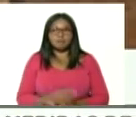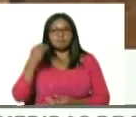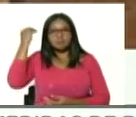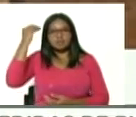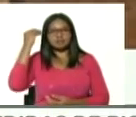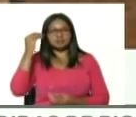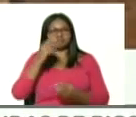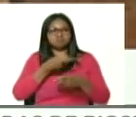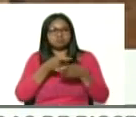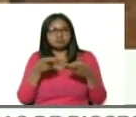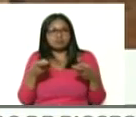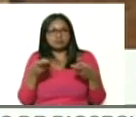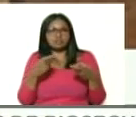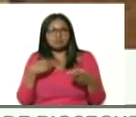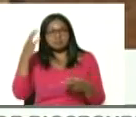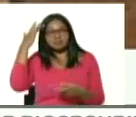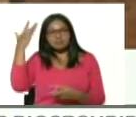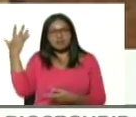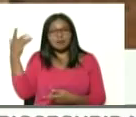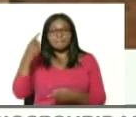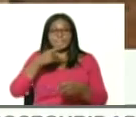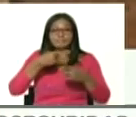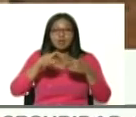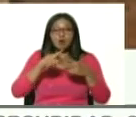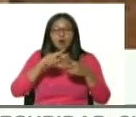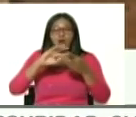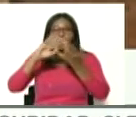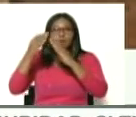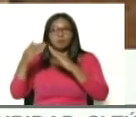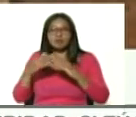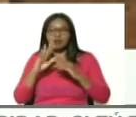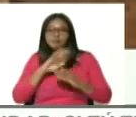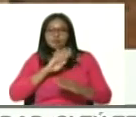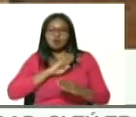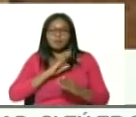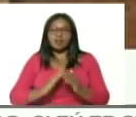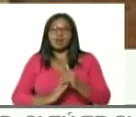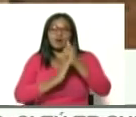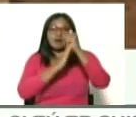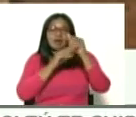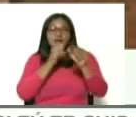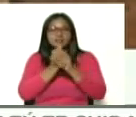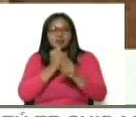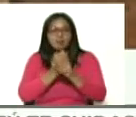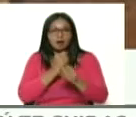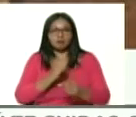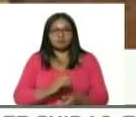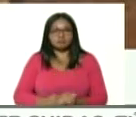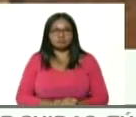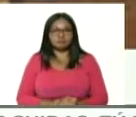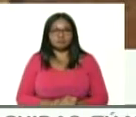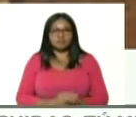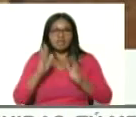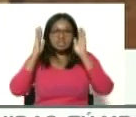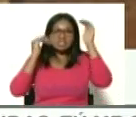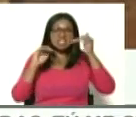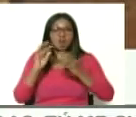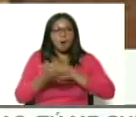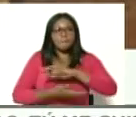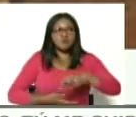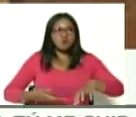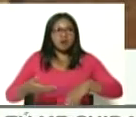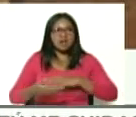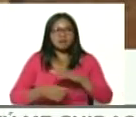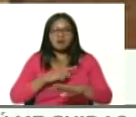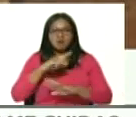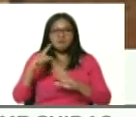abstracto. Pero la comuna, con su liderazgo y su trabajo, atiende los problemas concretos y